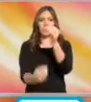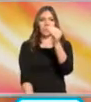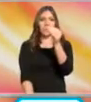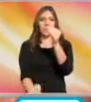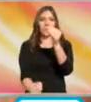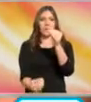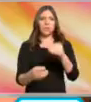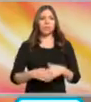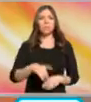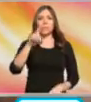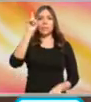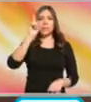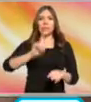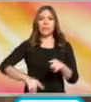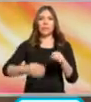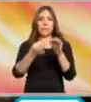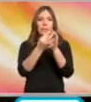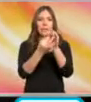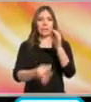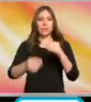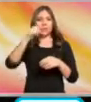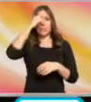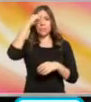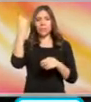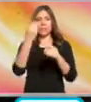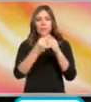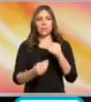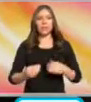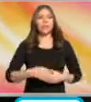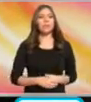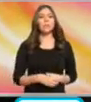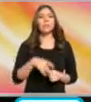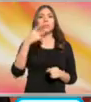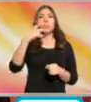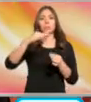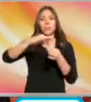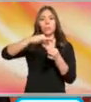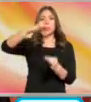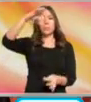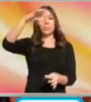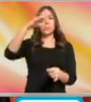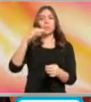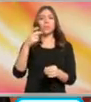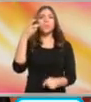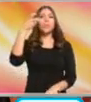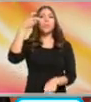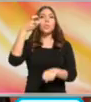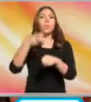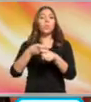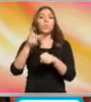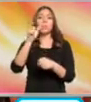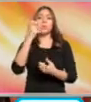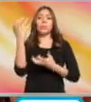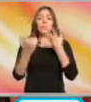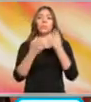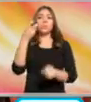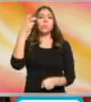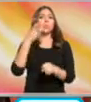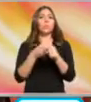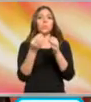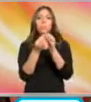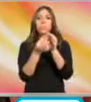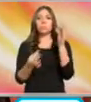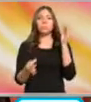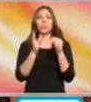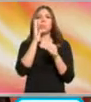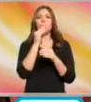Ah, ¡Qué Y lo maravilla! quitamos, exactamente. Por lo general el tallo del guanzontle tiende a ser duro, aunque lo cozamos, no hay manera